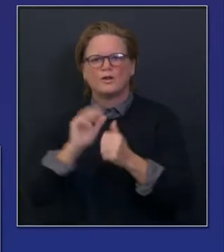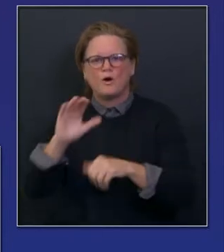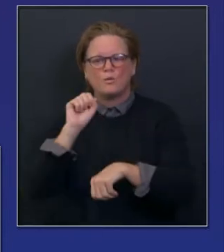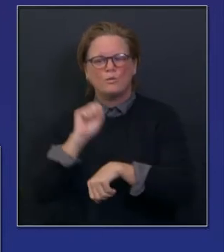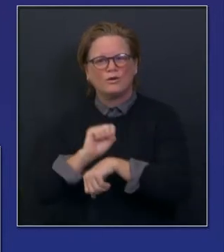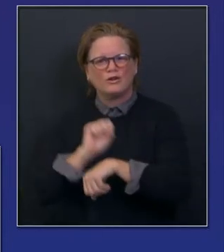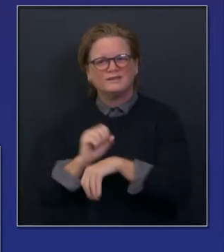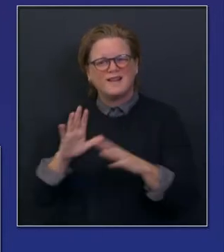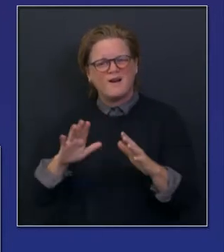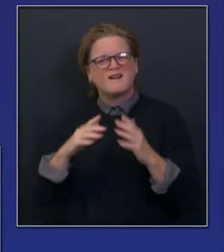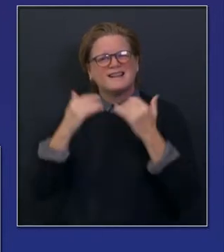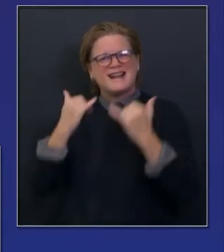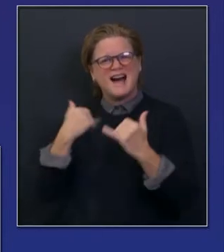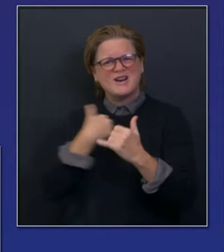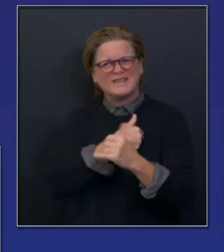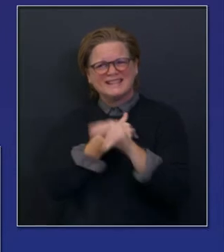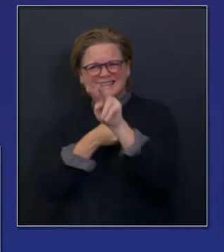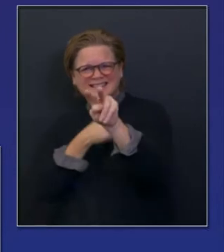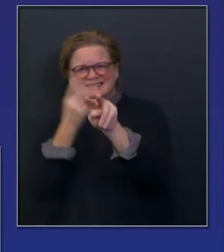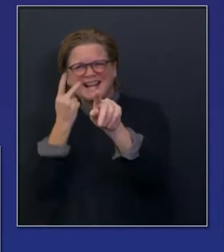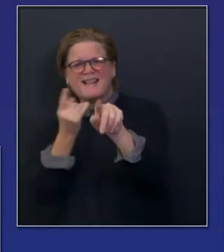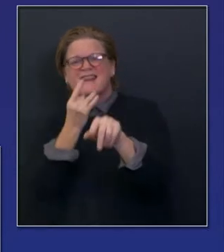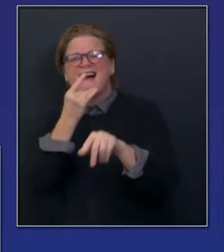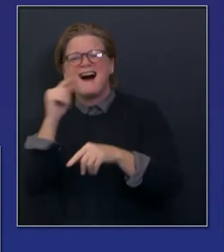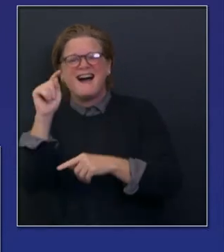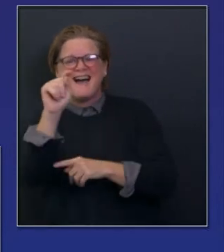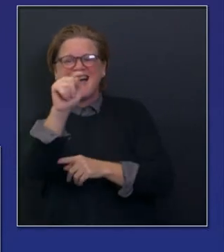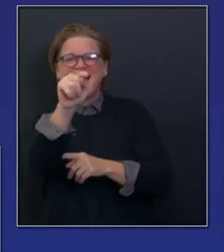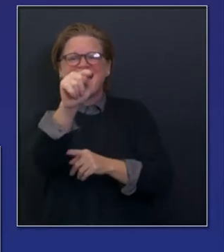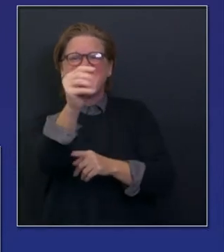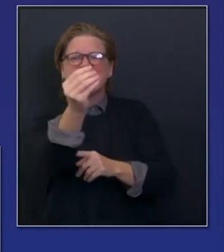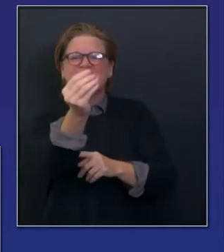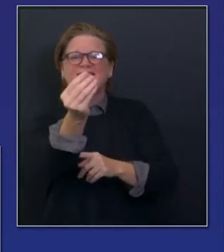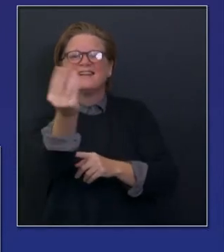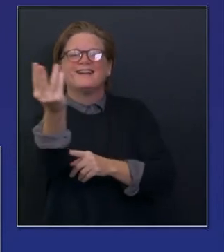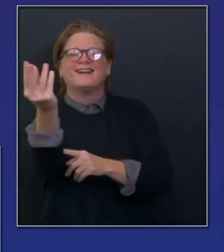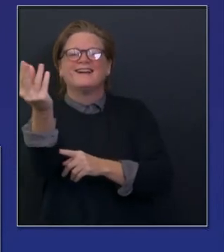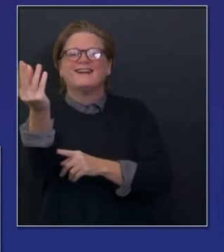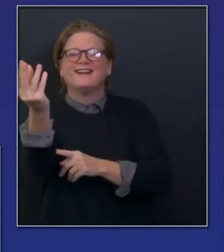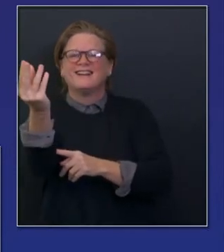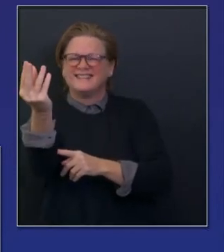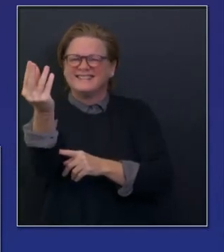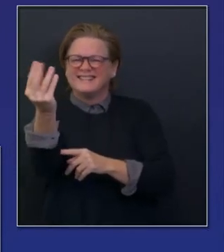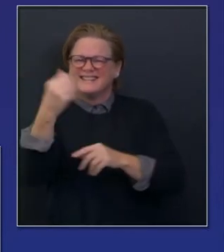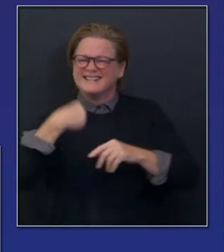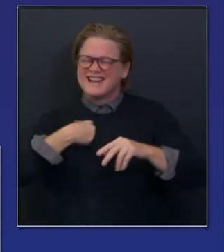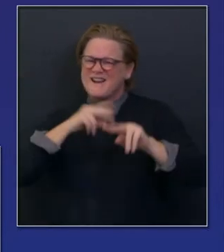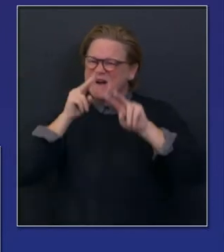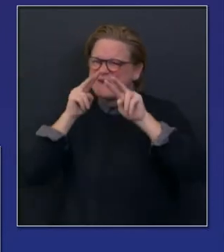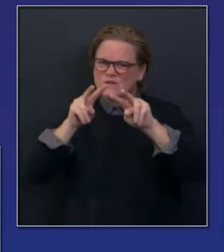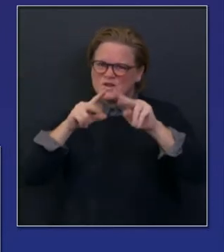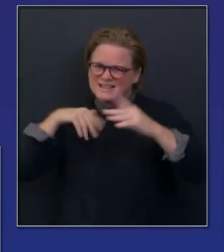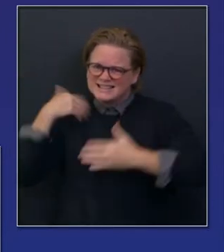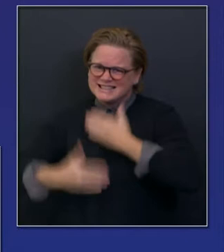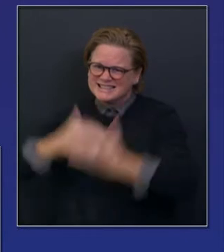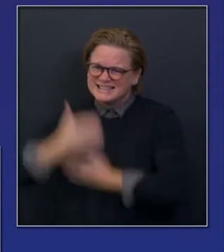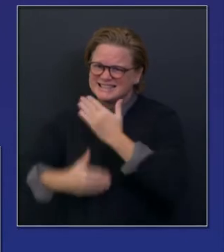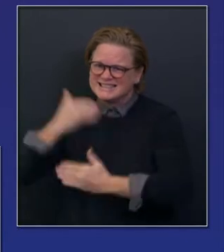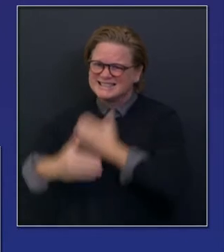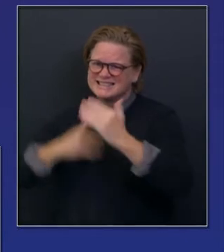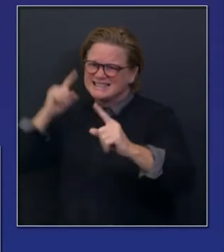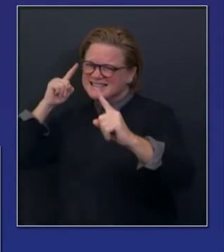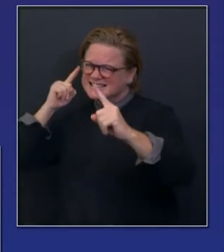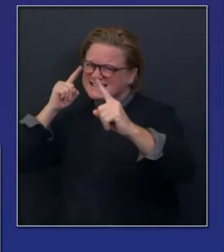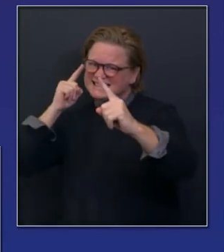hay, como digo, se ve la luz al final del túnel, pero eso significa que seguimos dentro del túnel. Posiblemente